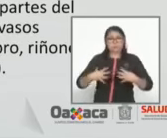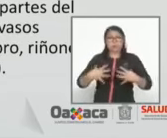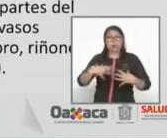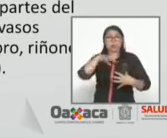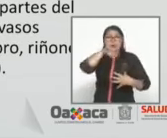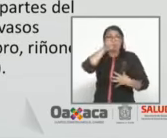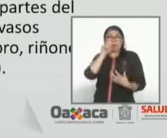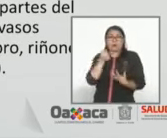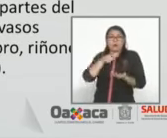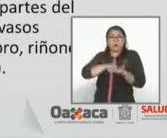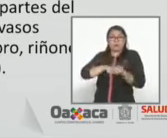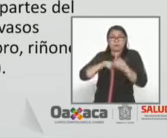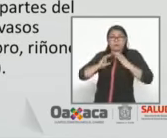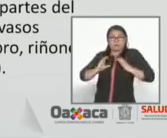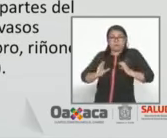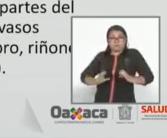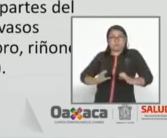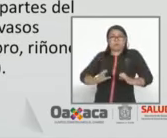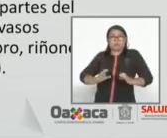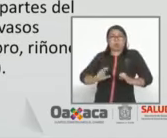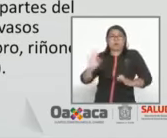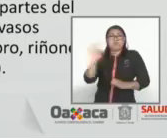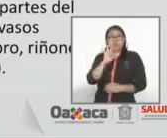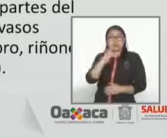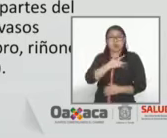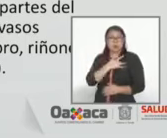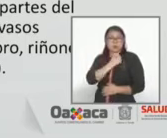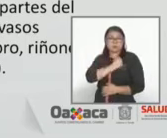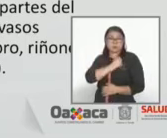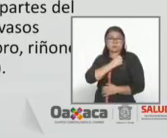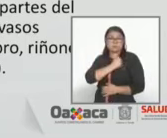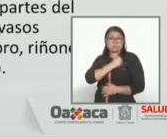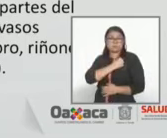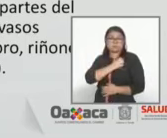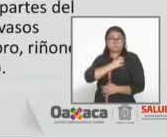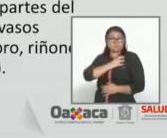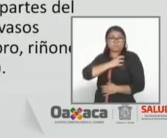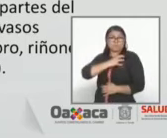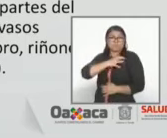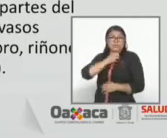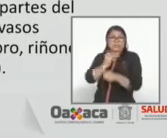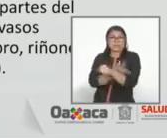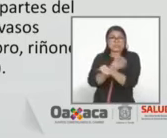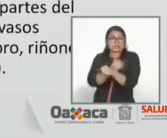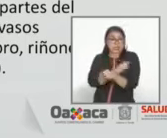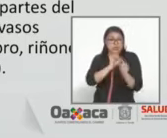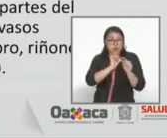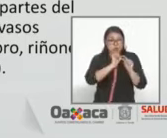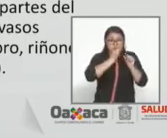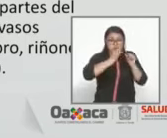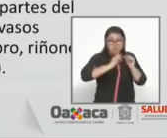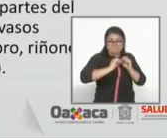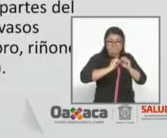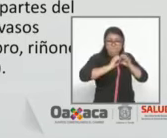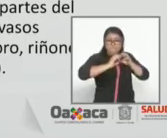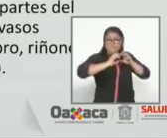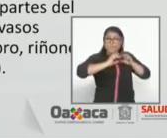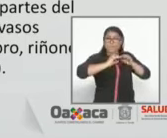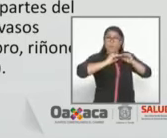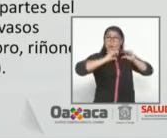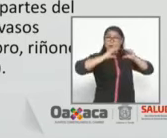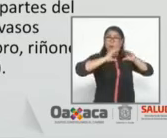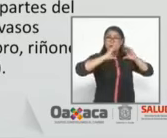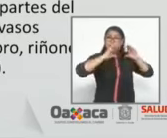varios órganos. Puede ser en el corazón, en los vasos sanguíneos, en los músculos, en los